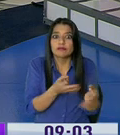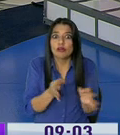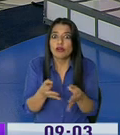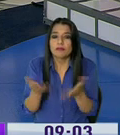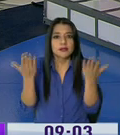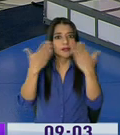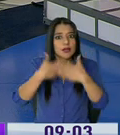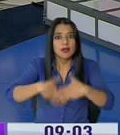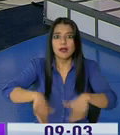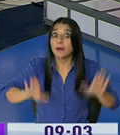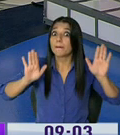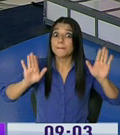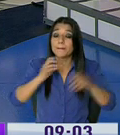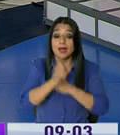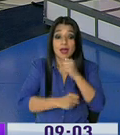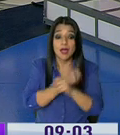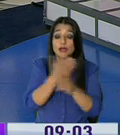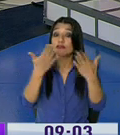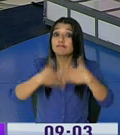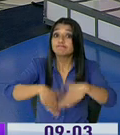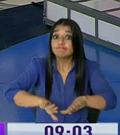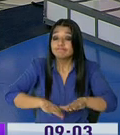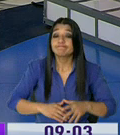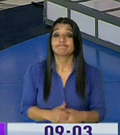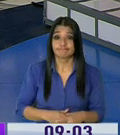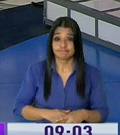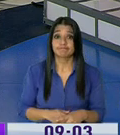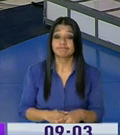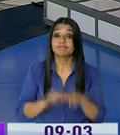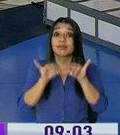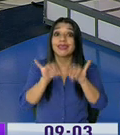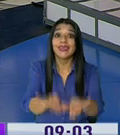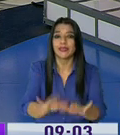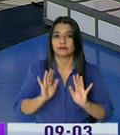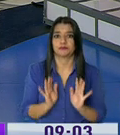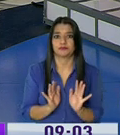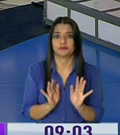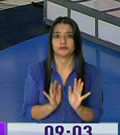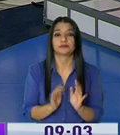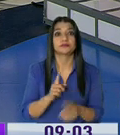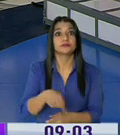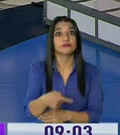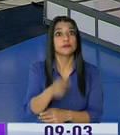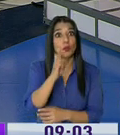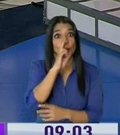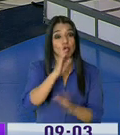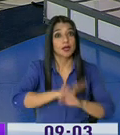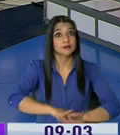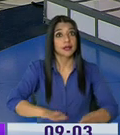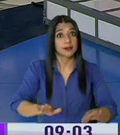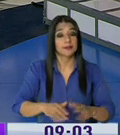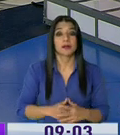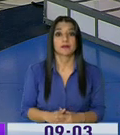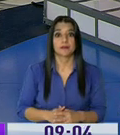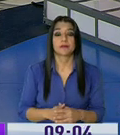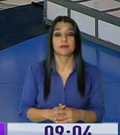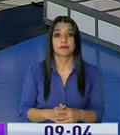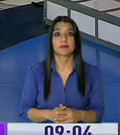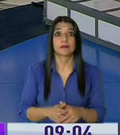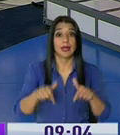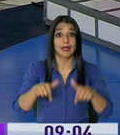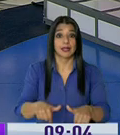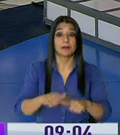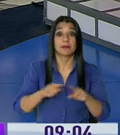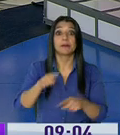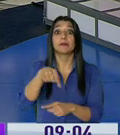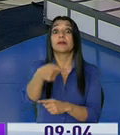quedar. Ya se va a acabar el año, además. Y ya se va a quedar, vamos un poco. En junio se acaba. En junio. Las clases. Las de aquí, pero.